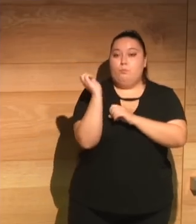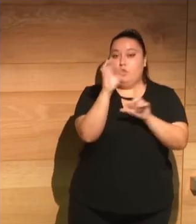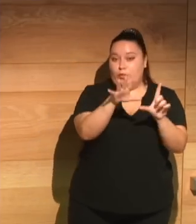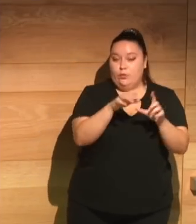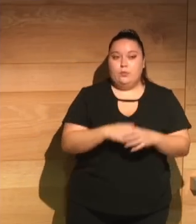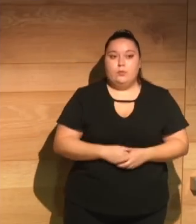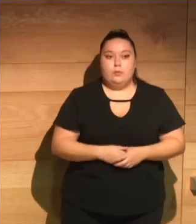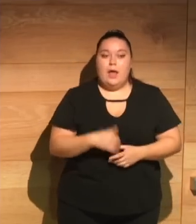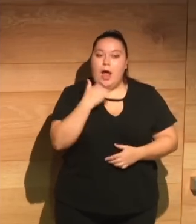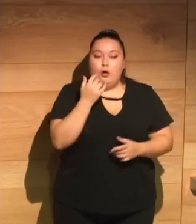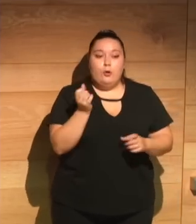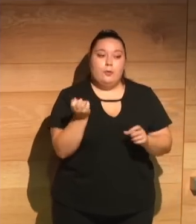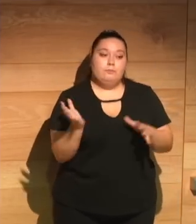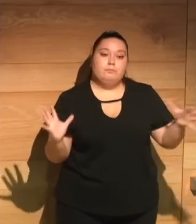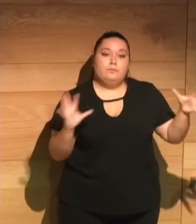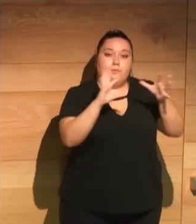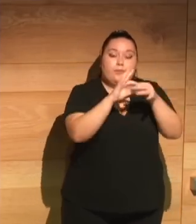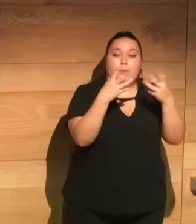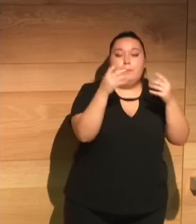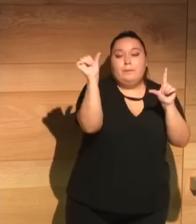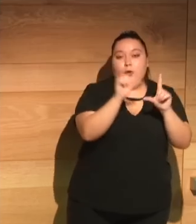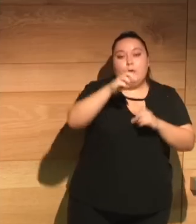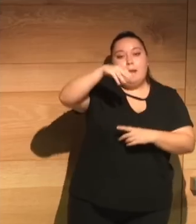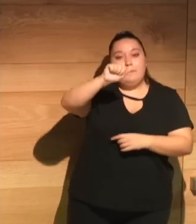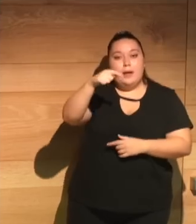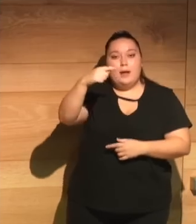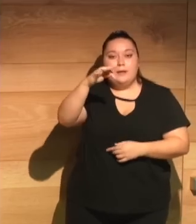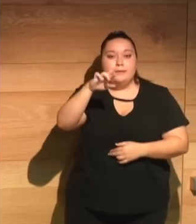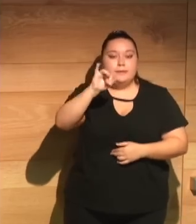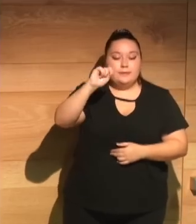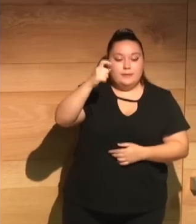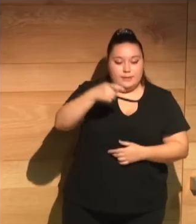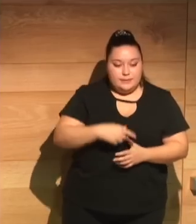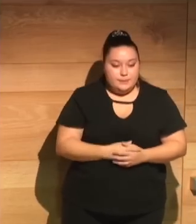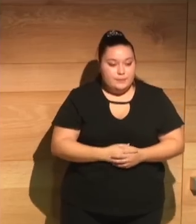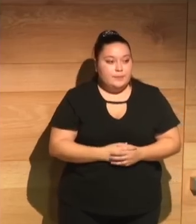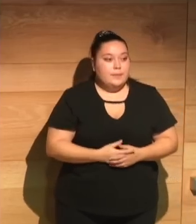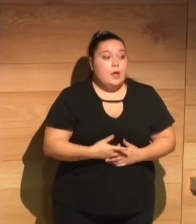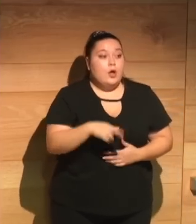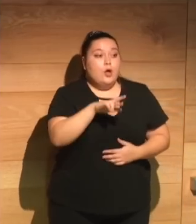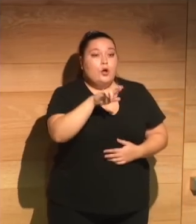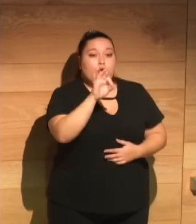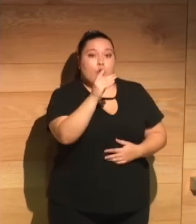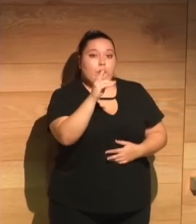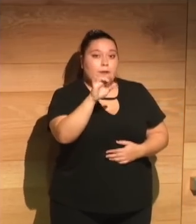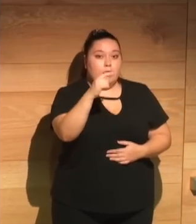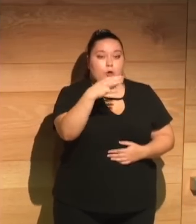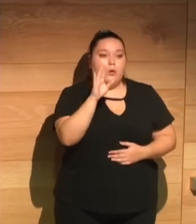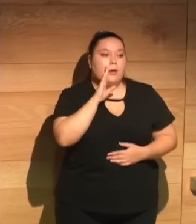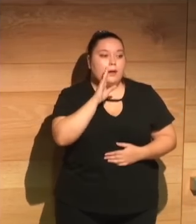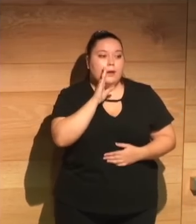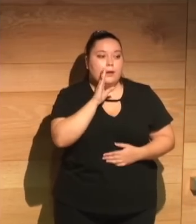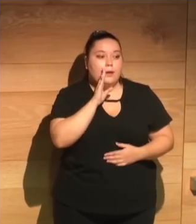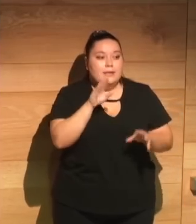mucho más que ver con Matrix que con lo que estamos diciendo hoy. Es así. Yo creo que a ver, Rodrigo decía que la historia al final se